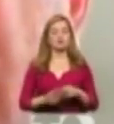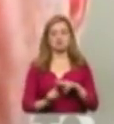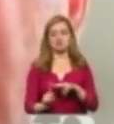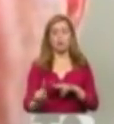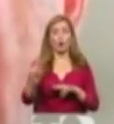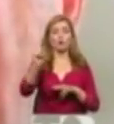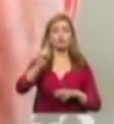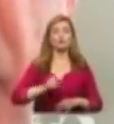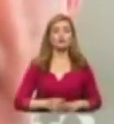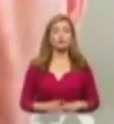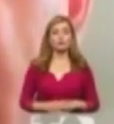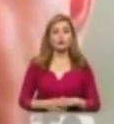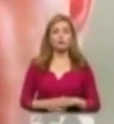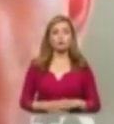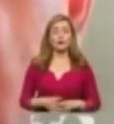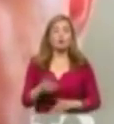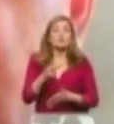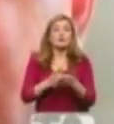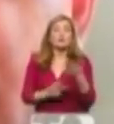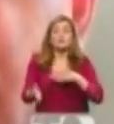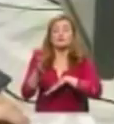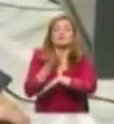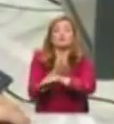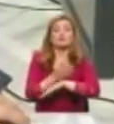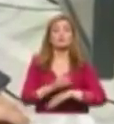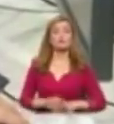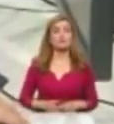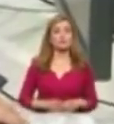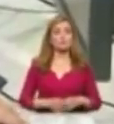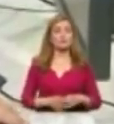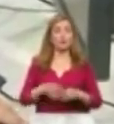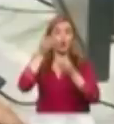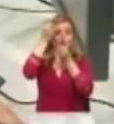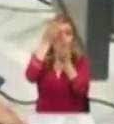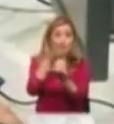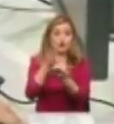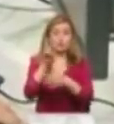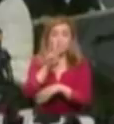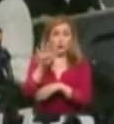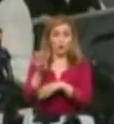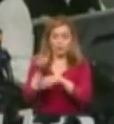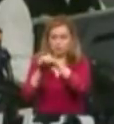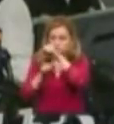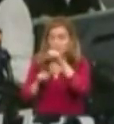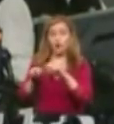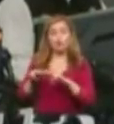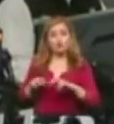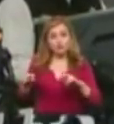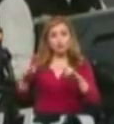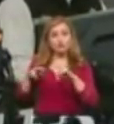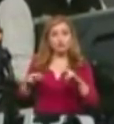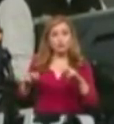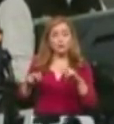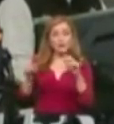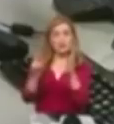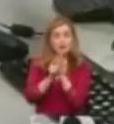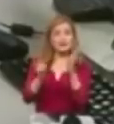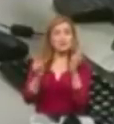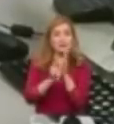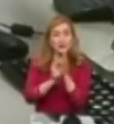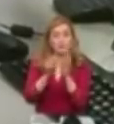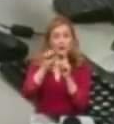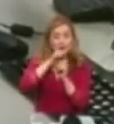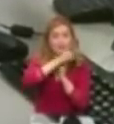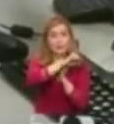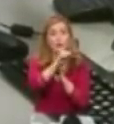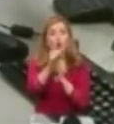prófugo de la justicia. ¿Pero qué pasó previamente? Según información a la que 24 horas pudo acceder, las alertas que recibió el